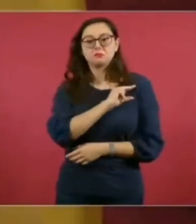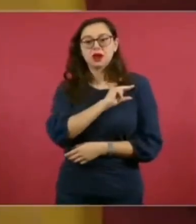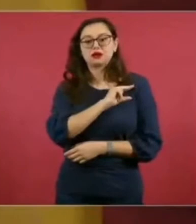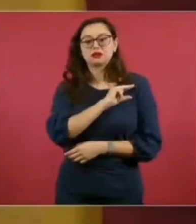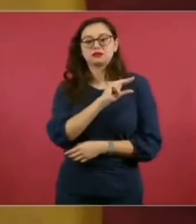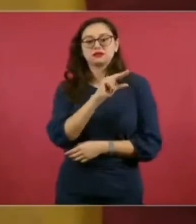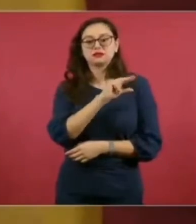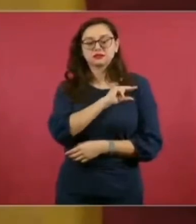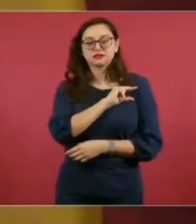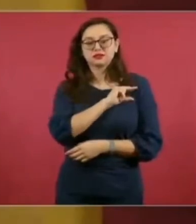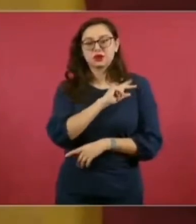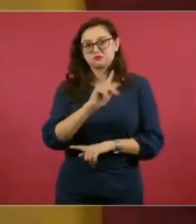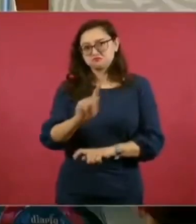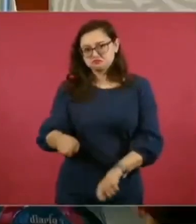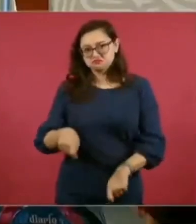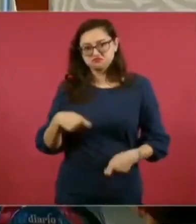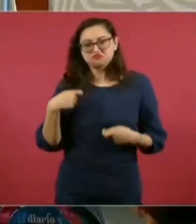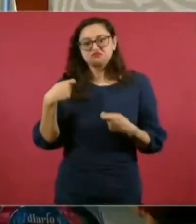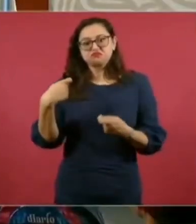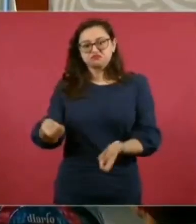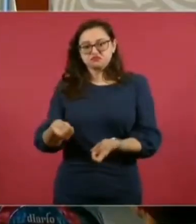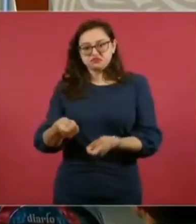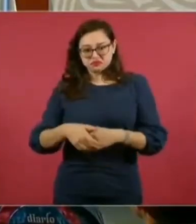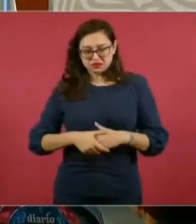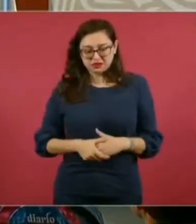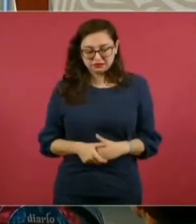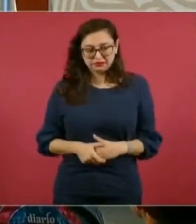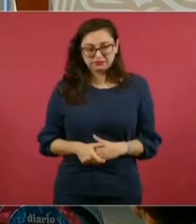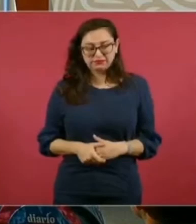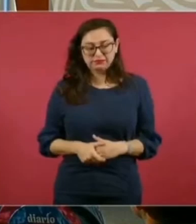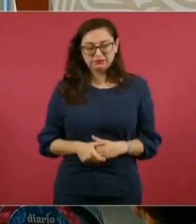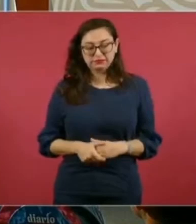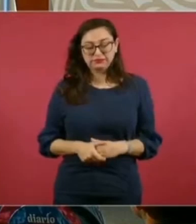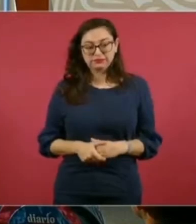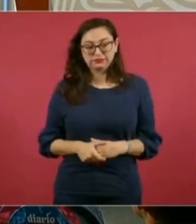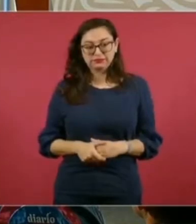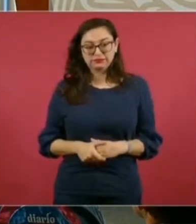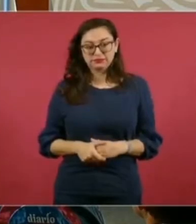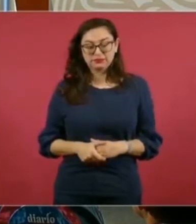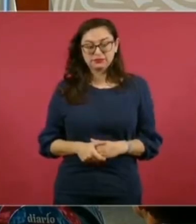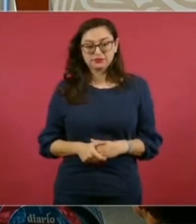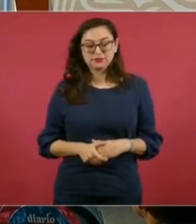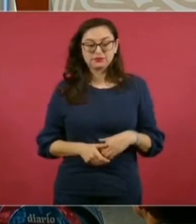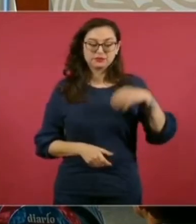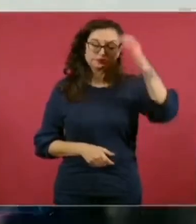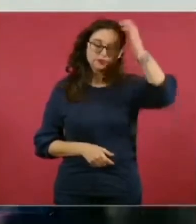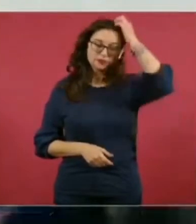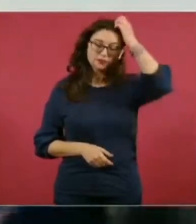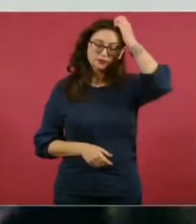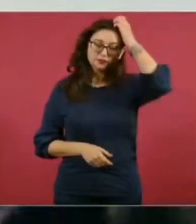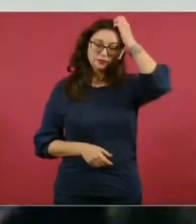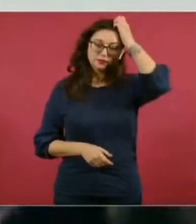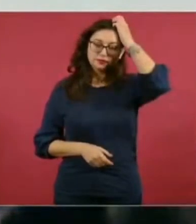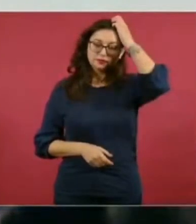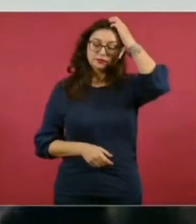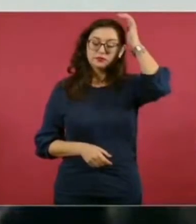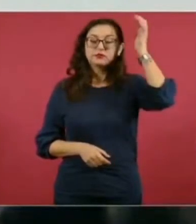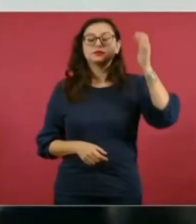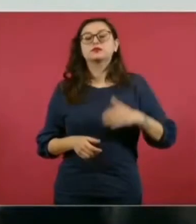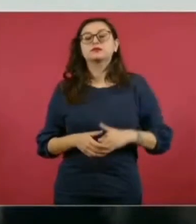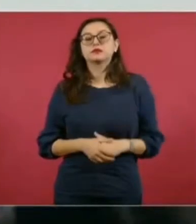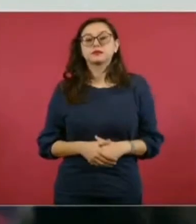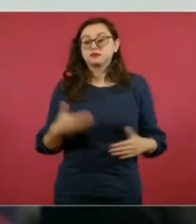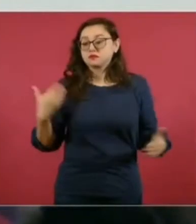media superior y la educación universitaria. Desde entonces, alrededor